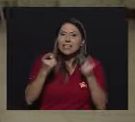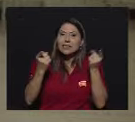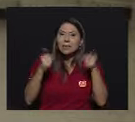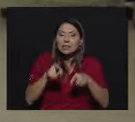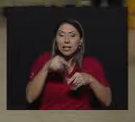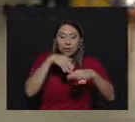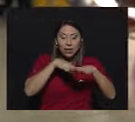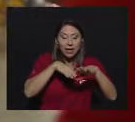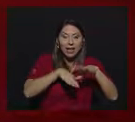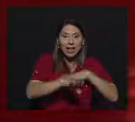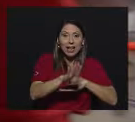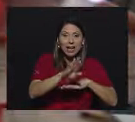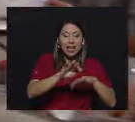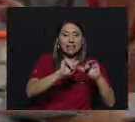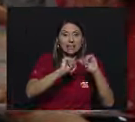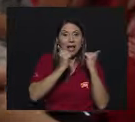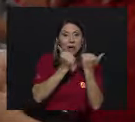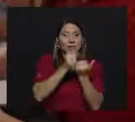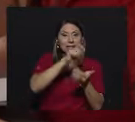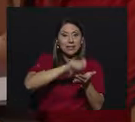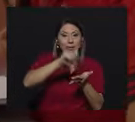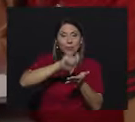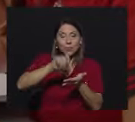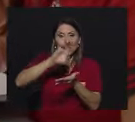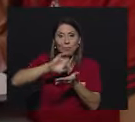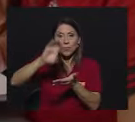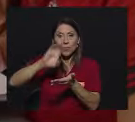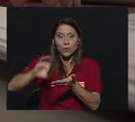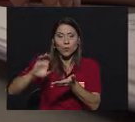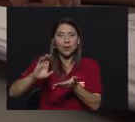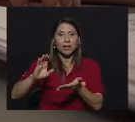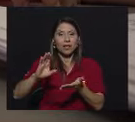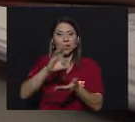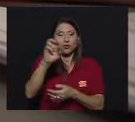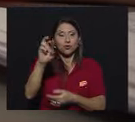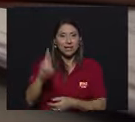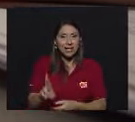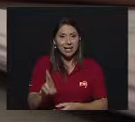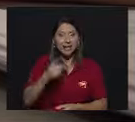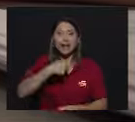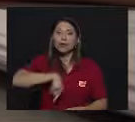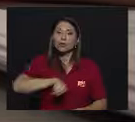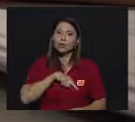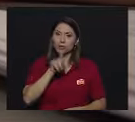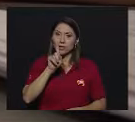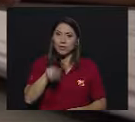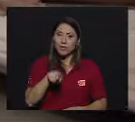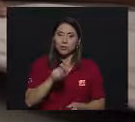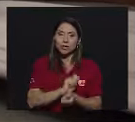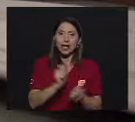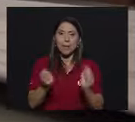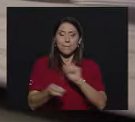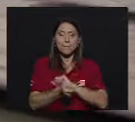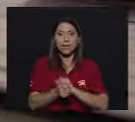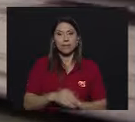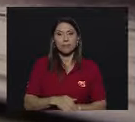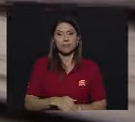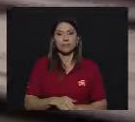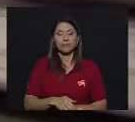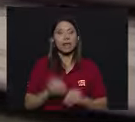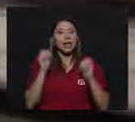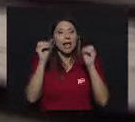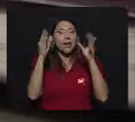de la primaria, la secundaria y el preescolar en Costa Rica. Tenemos que cambiar y el